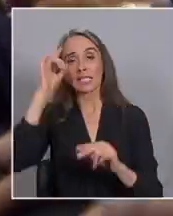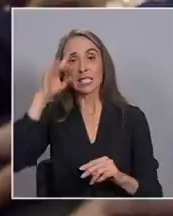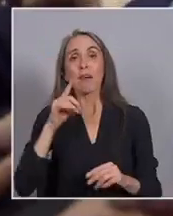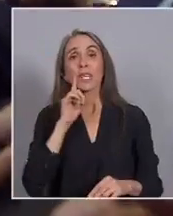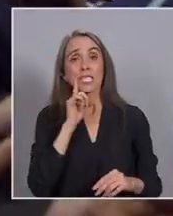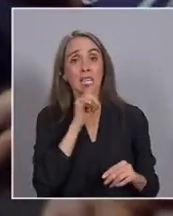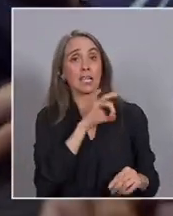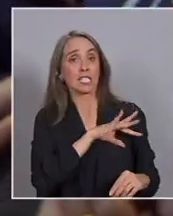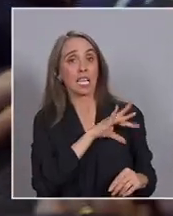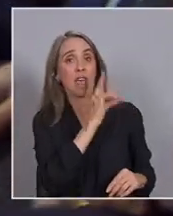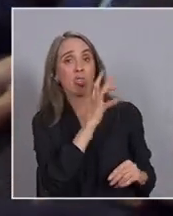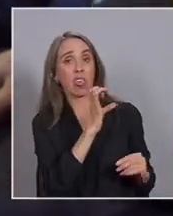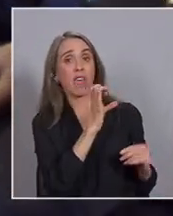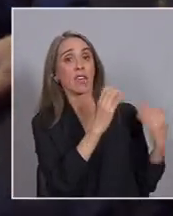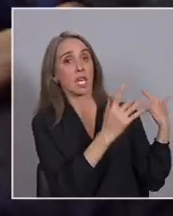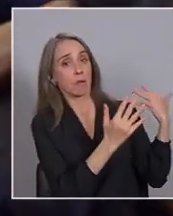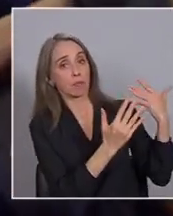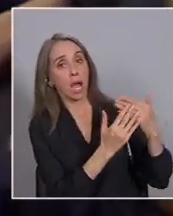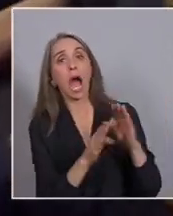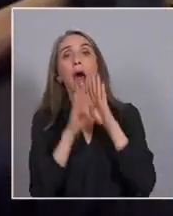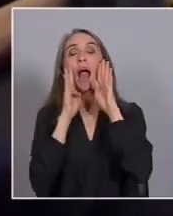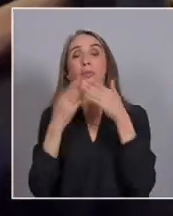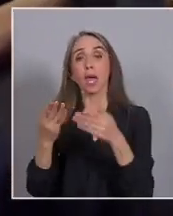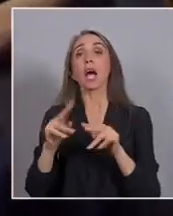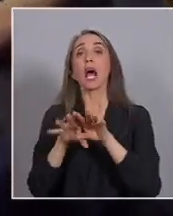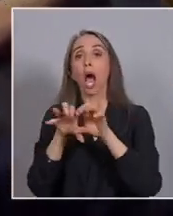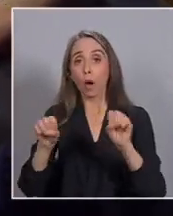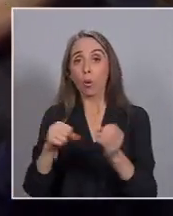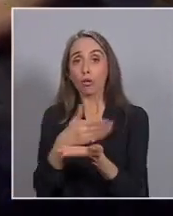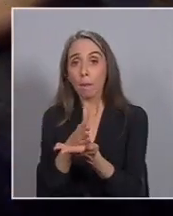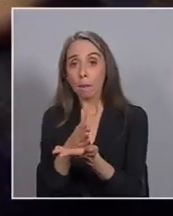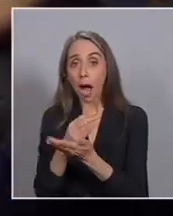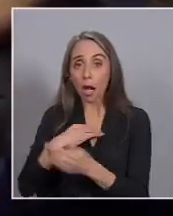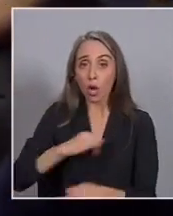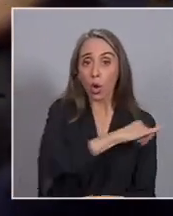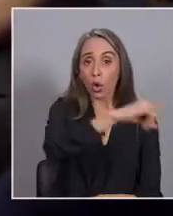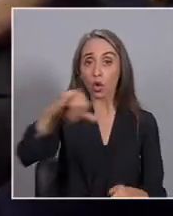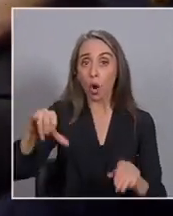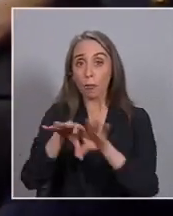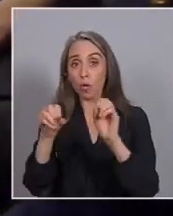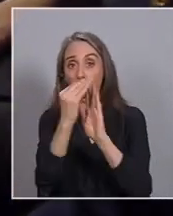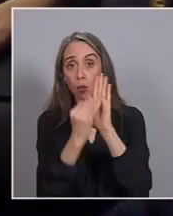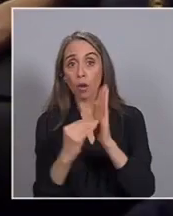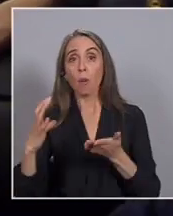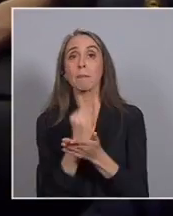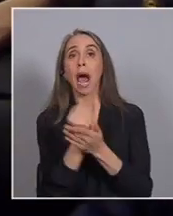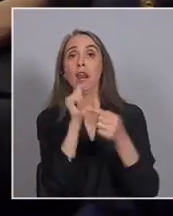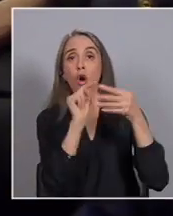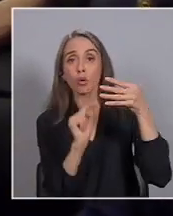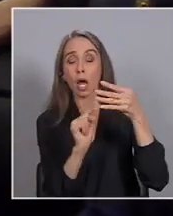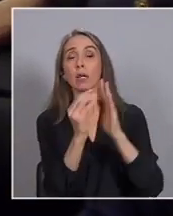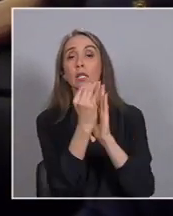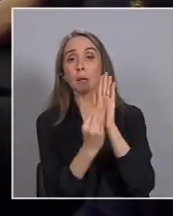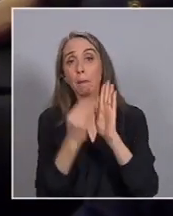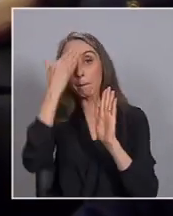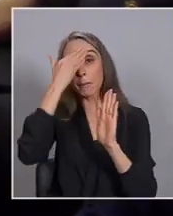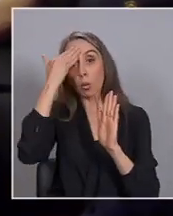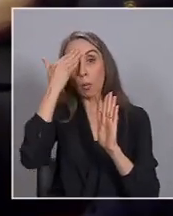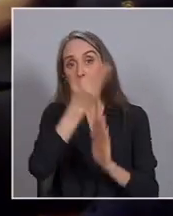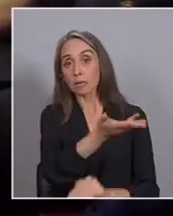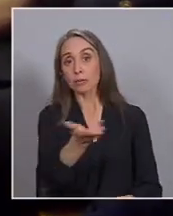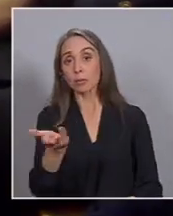saldar y estamos abiertos a construir una hoja de ruta común para lograrlo, incluyendo las preocupaciones que puedan